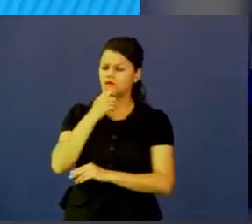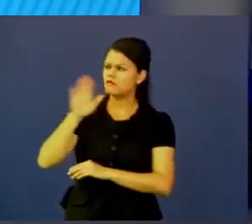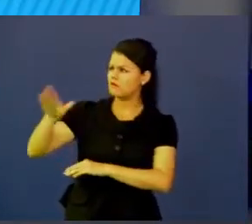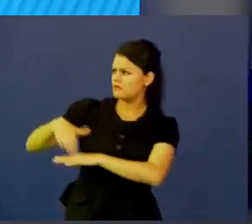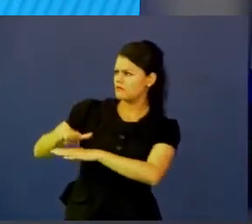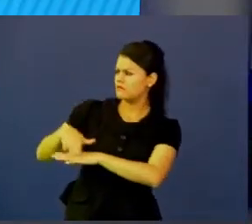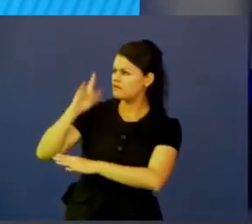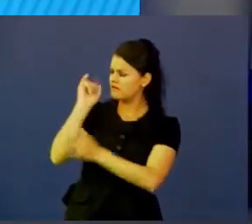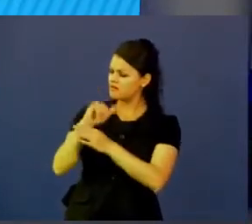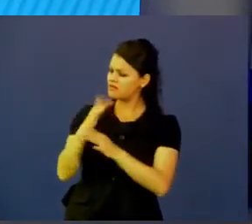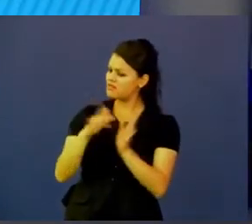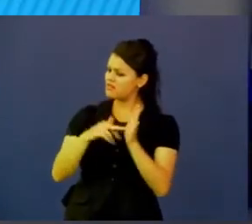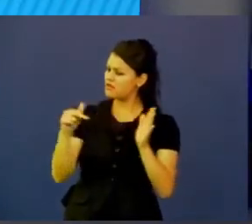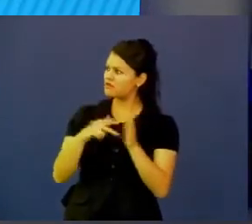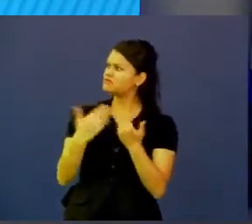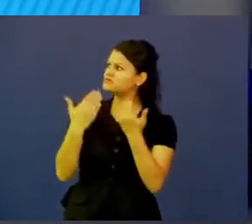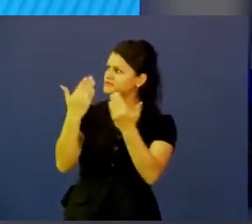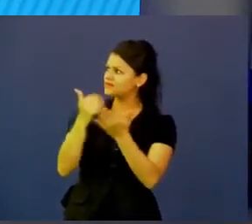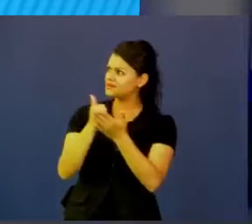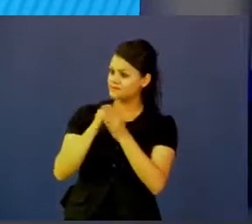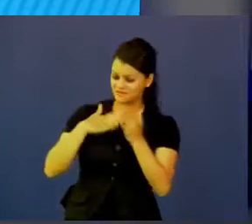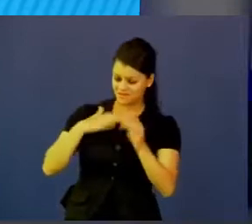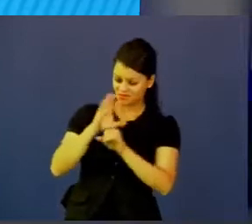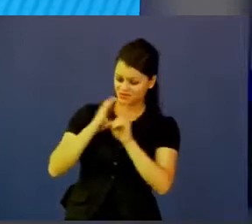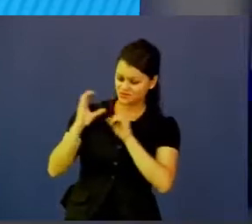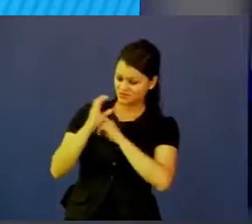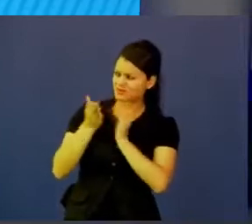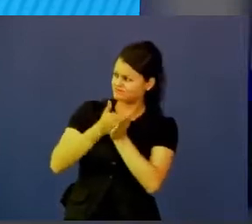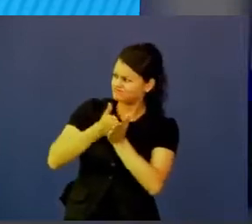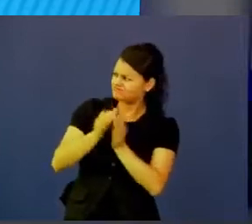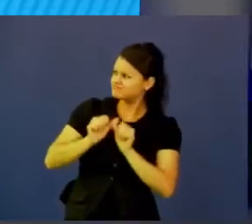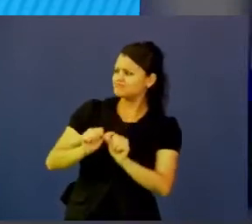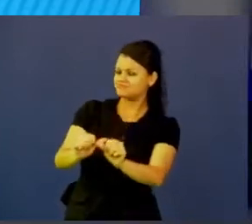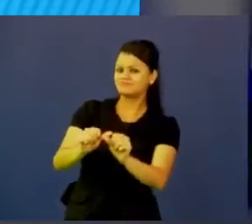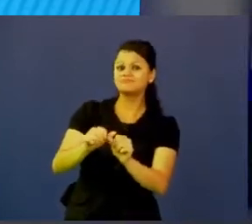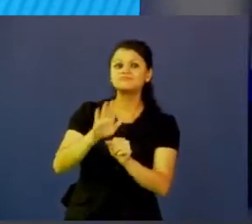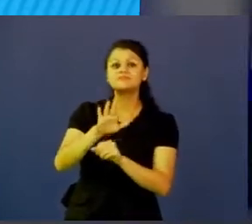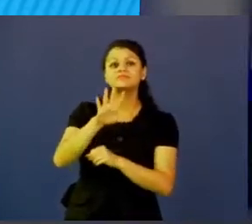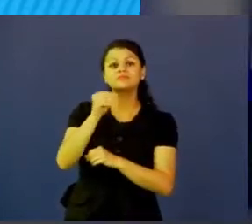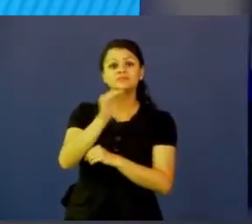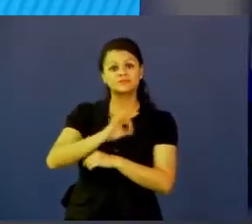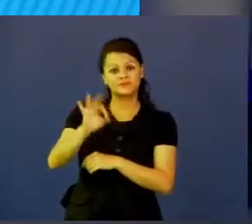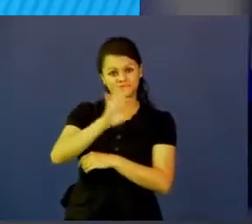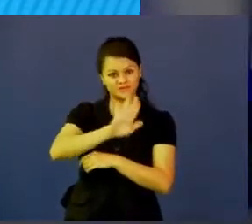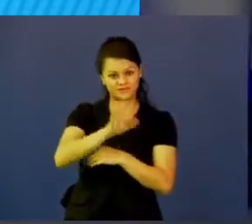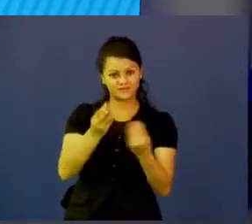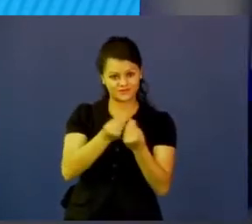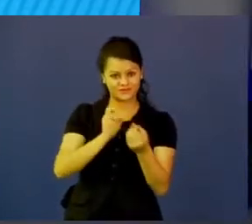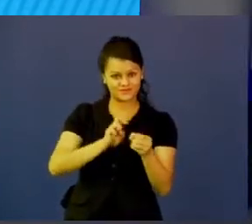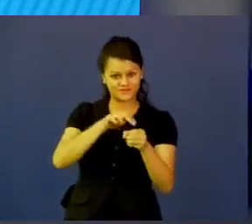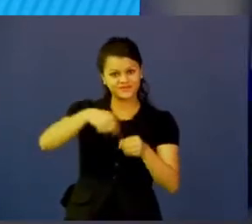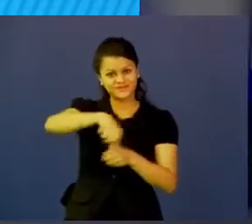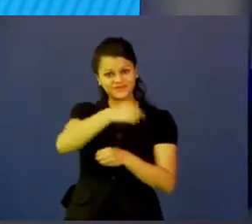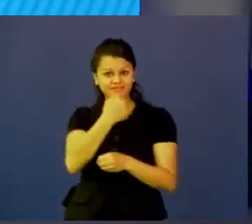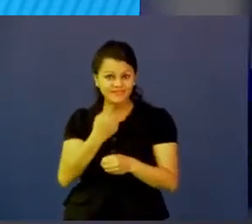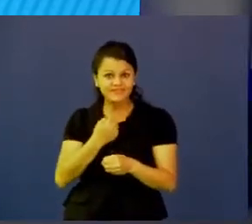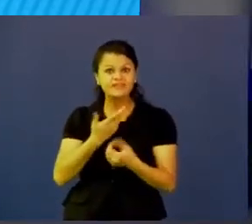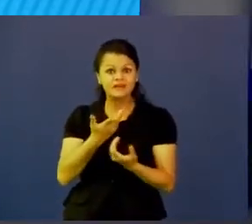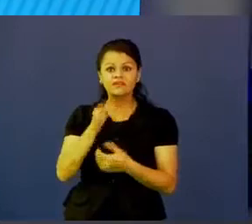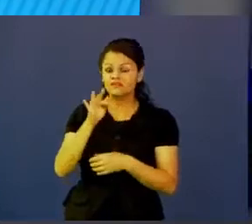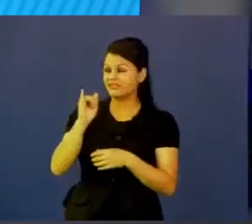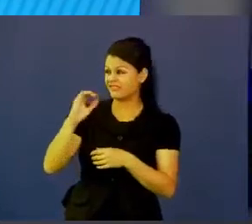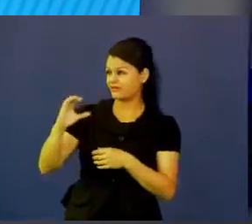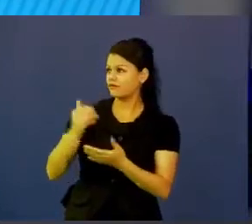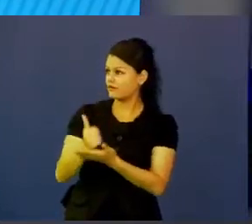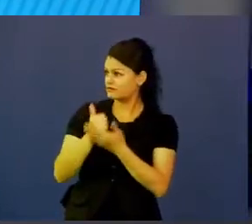nuestra cultura. El 50% de los indígenas respondieron que creían que las TIC les ayudaban a preservar su cultura. Eso fue otro